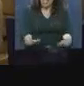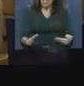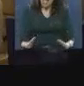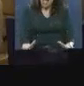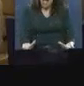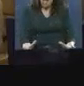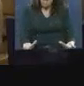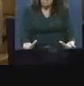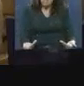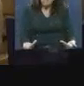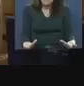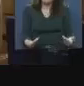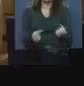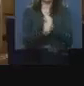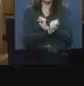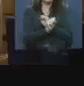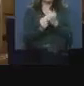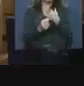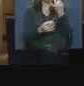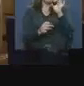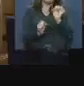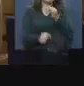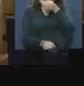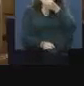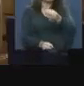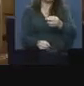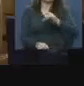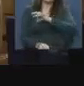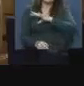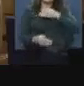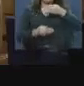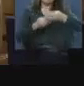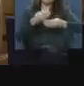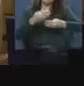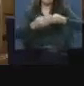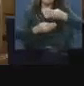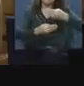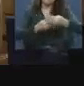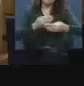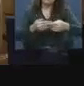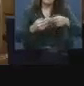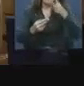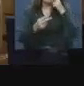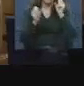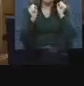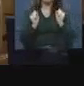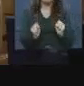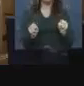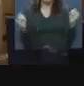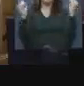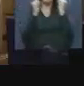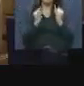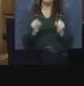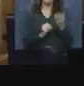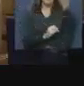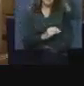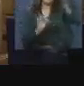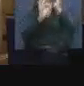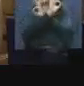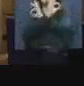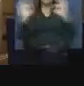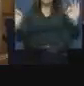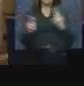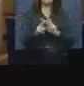situado en el hoy, no puedo más que decir que Chile ha recorrido y ha corrido el cerco de lo posible de una forma que no había sido